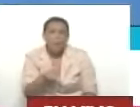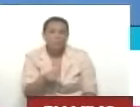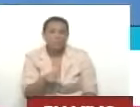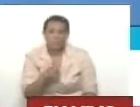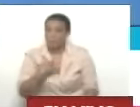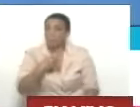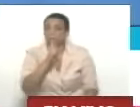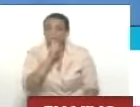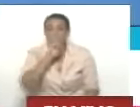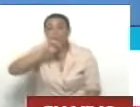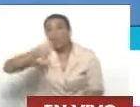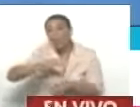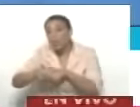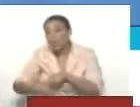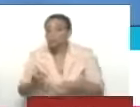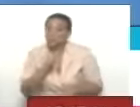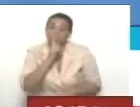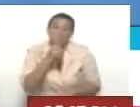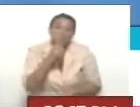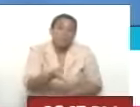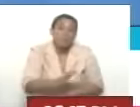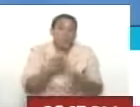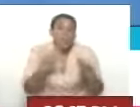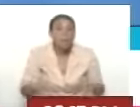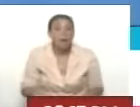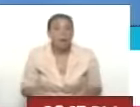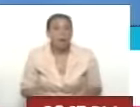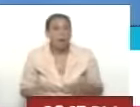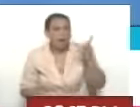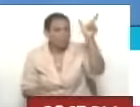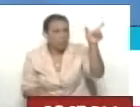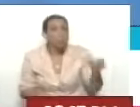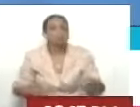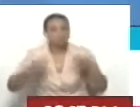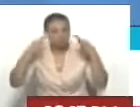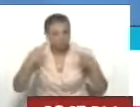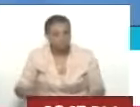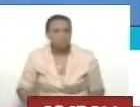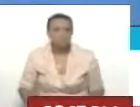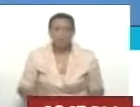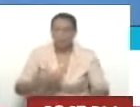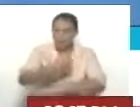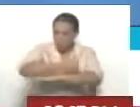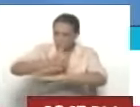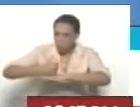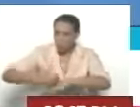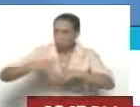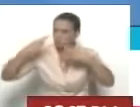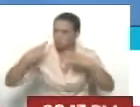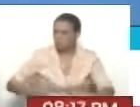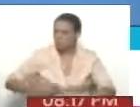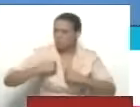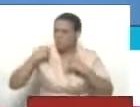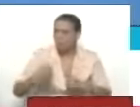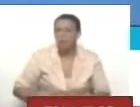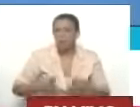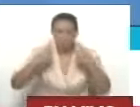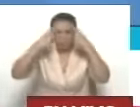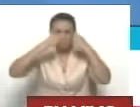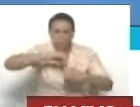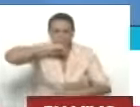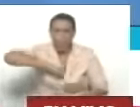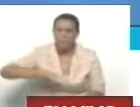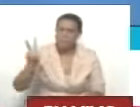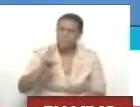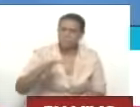parte nuestra estaba Jorge y Héctor. Tremendos representantes tiene Venezuela ahí. Patriotas verdaderos. Nacionalistas